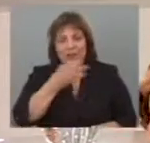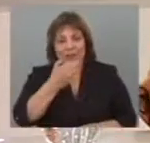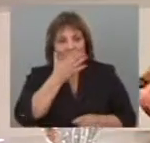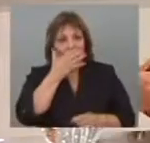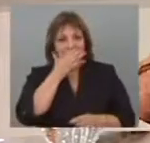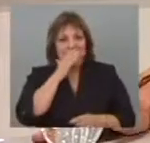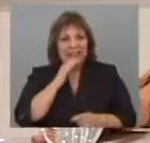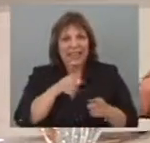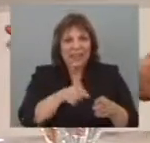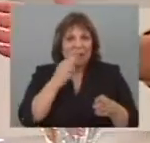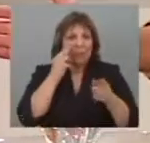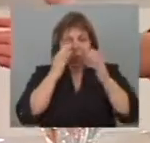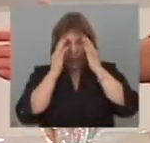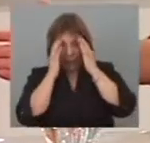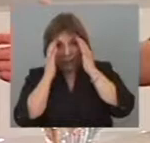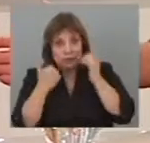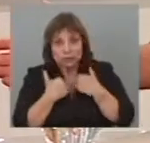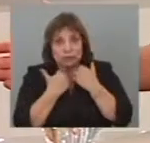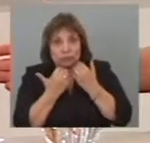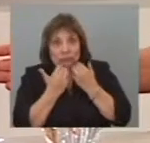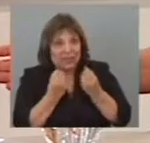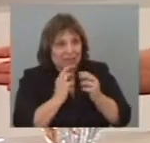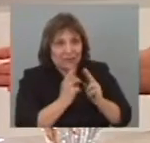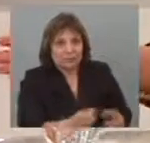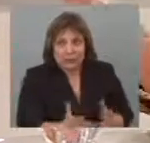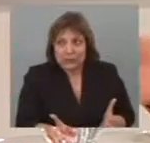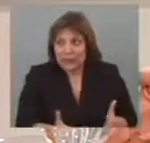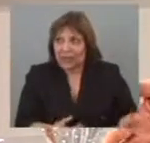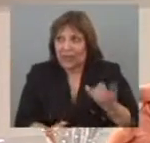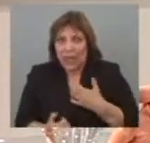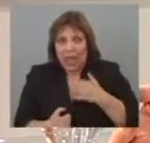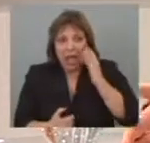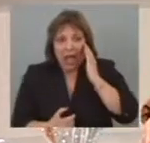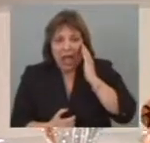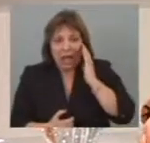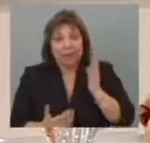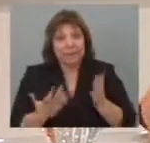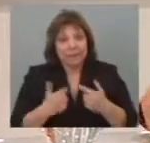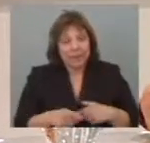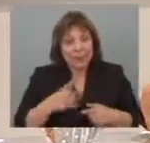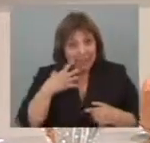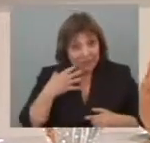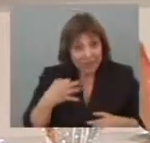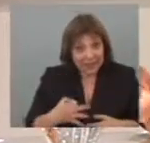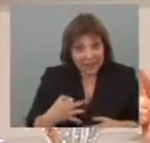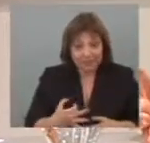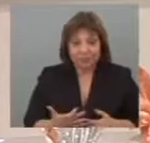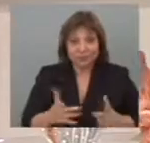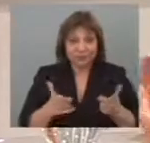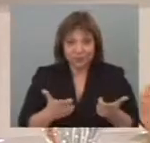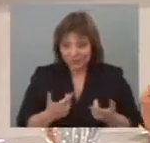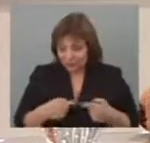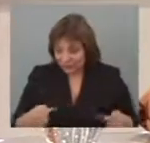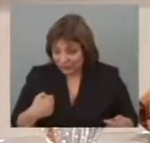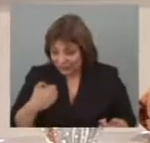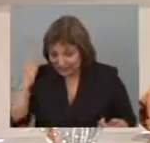¡ay, vienen con estos problemas! Nosotros sabemos qué responderle. Claro, se encontraban en realidad que no tenían herramientas,